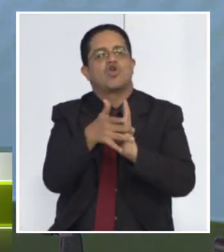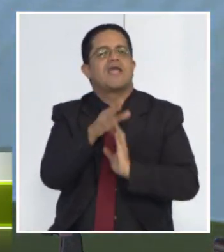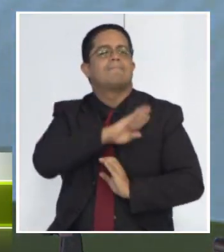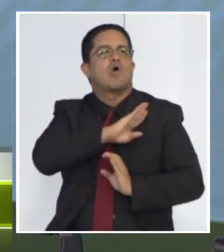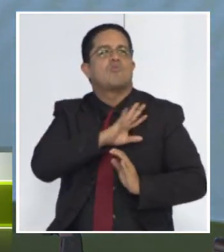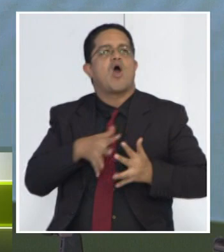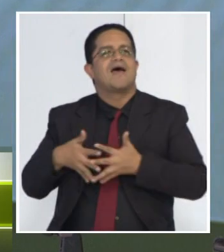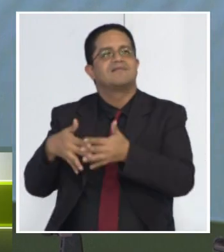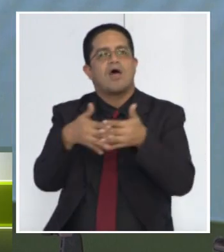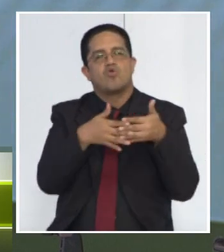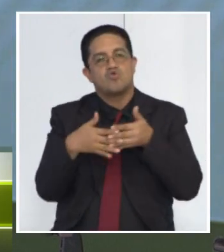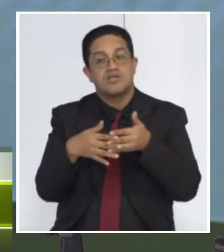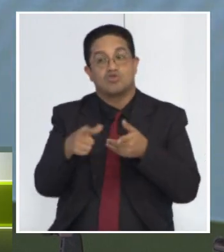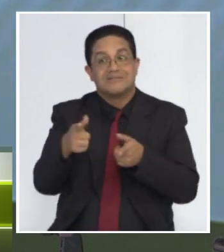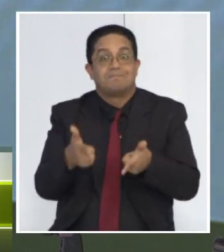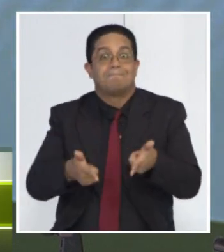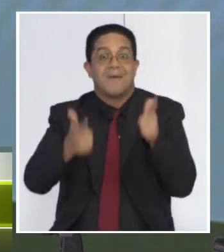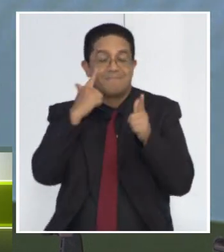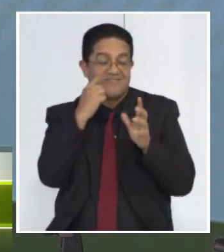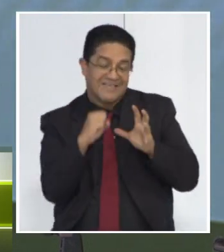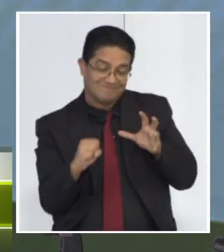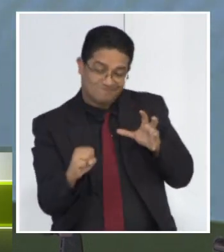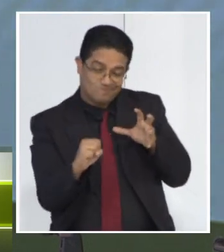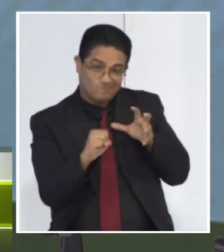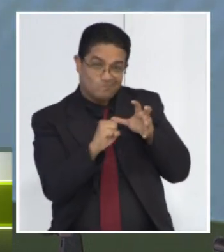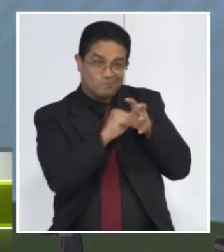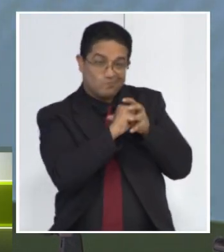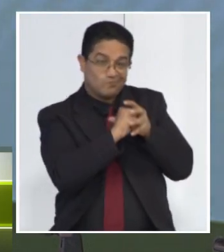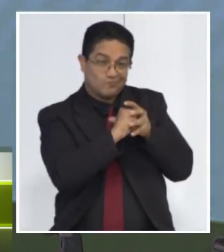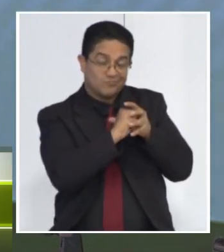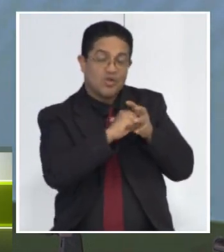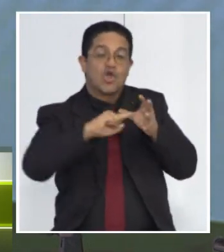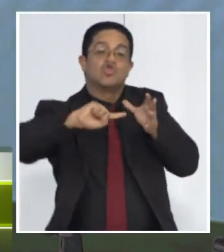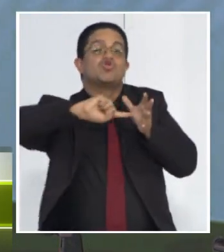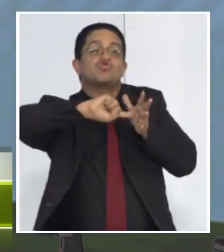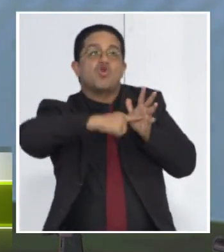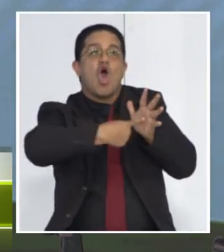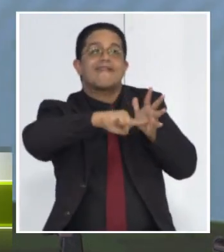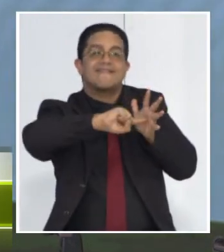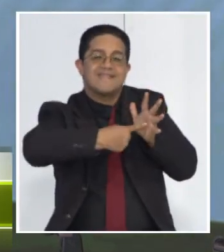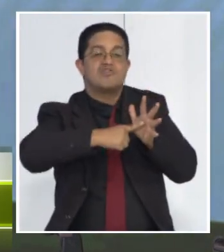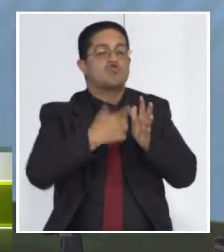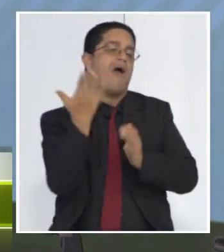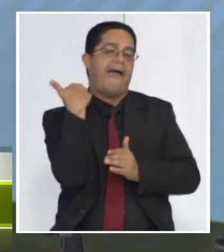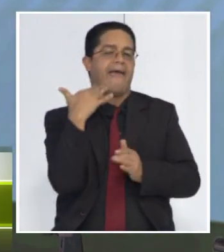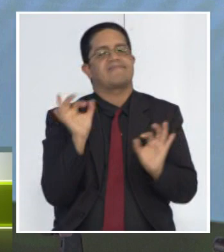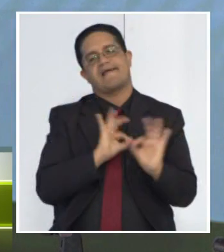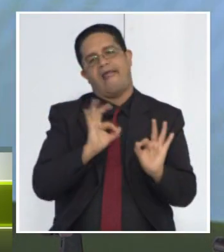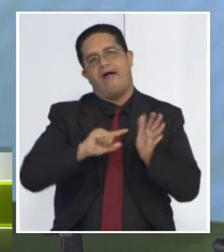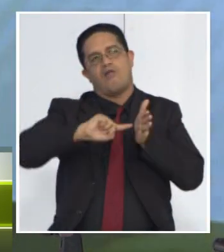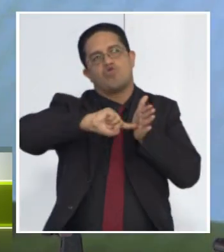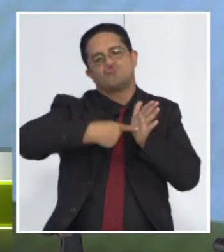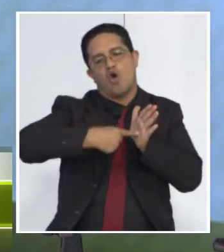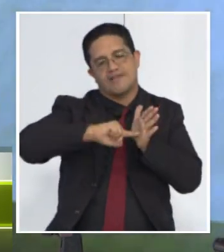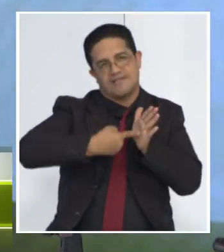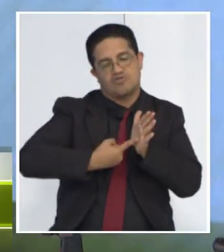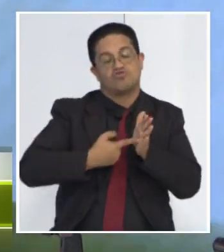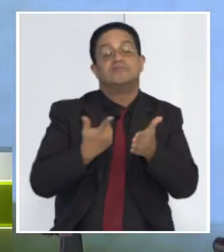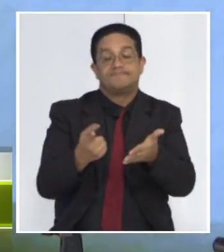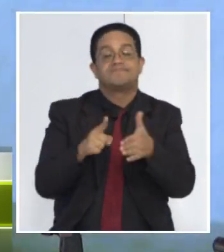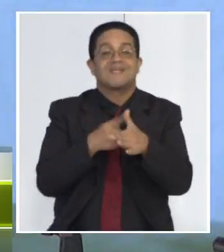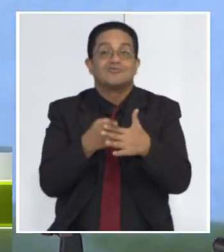que nos permite la fijación del componente acetabular con tornillo que no nos permitía el primer componente. En todo caso, la doble